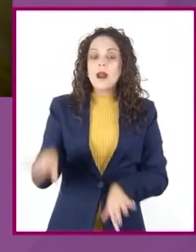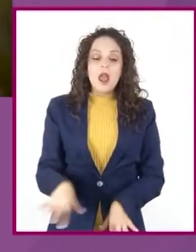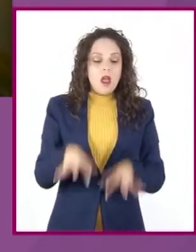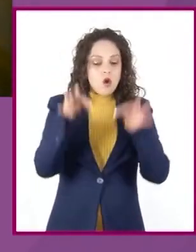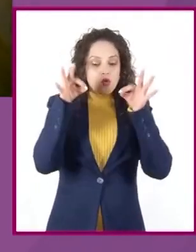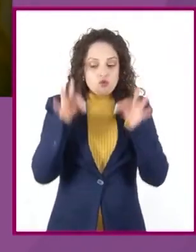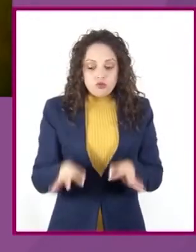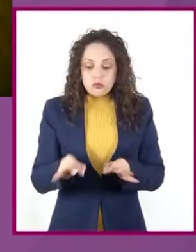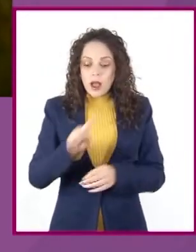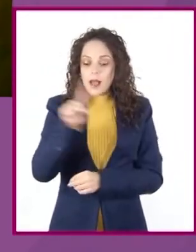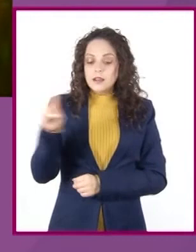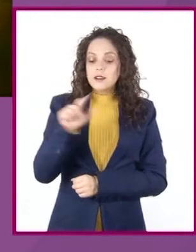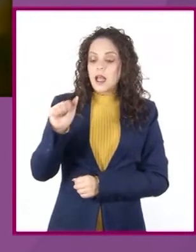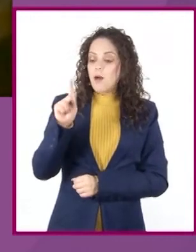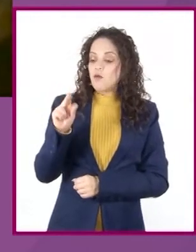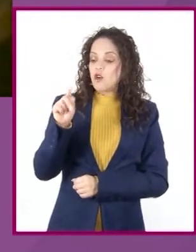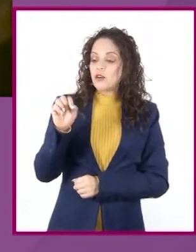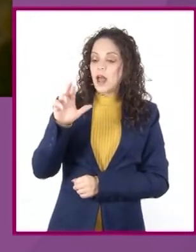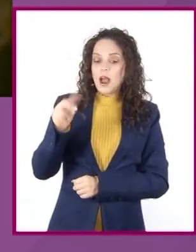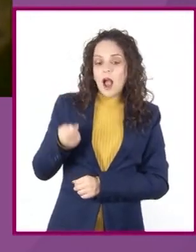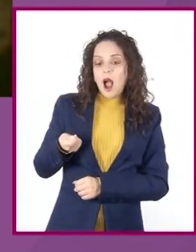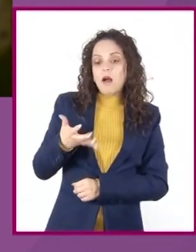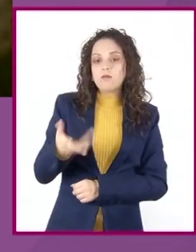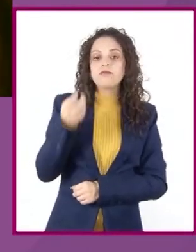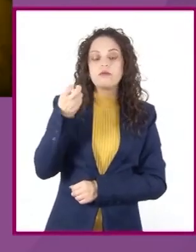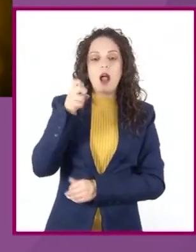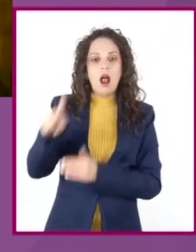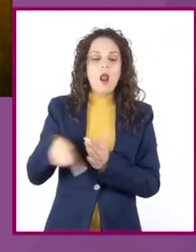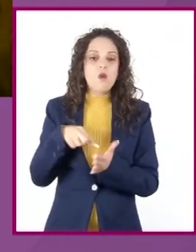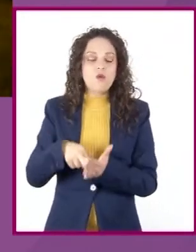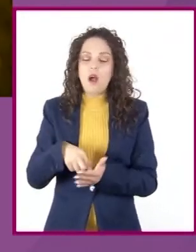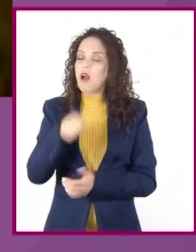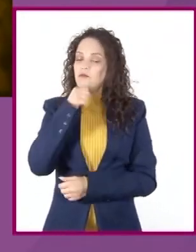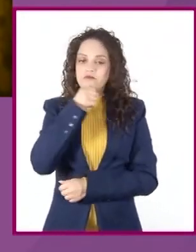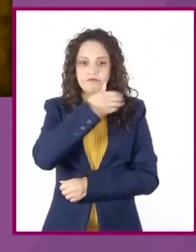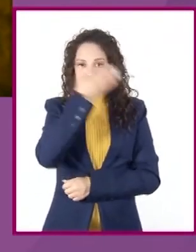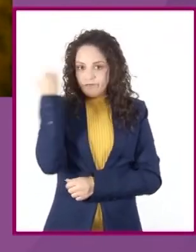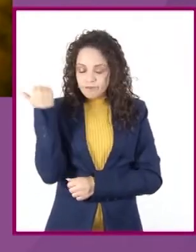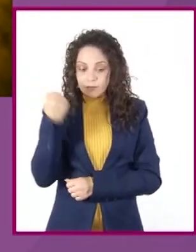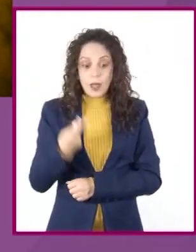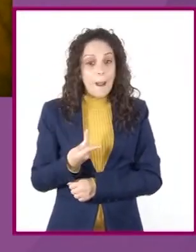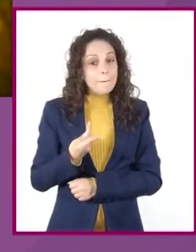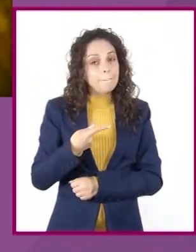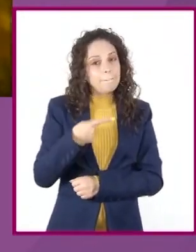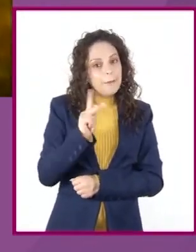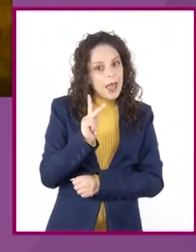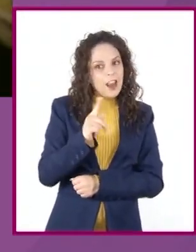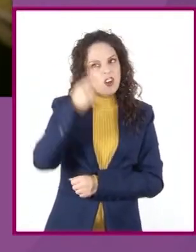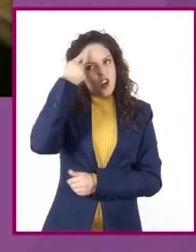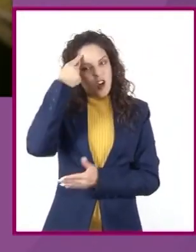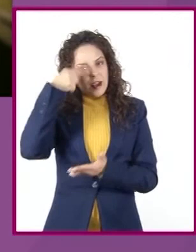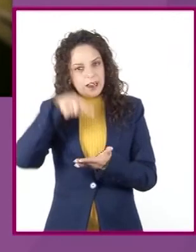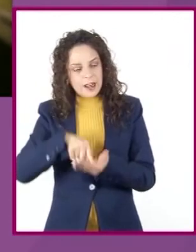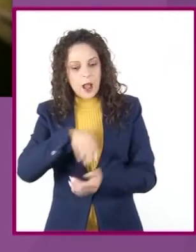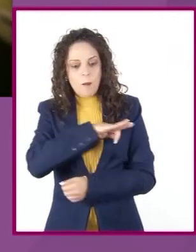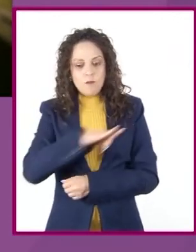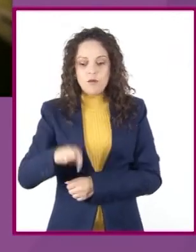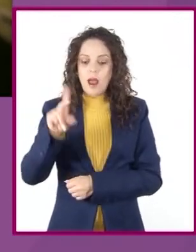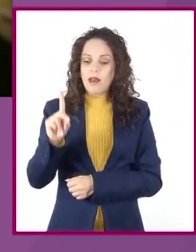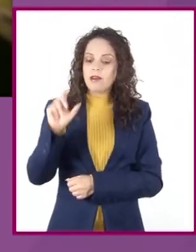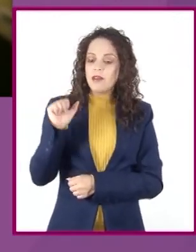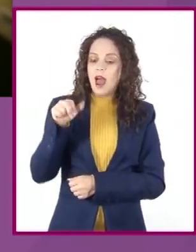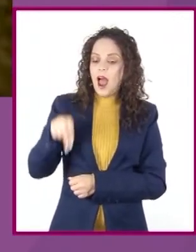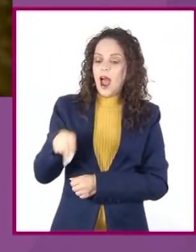que los zapotecas llamaban a este lugar, pero se especula que podría ser Danibán,